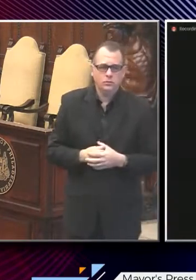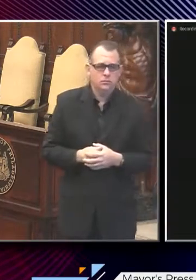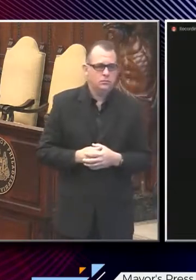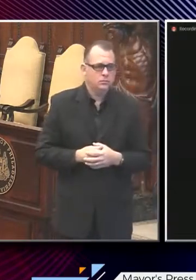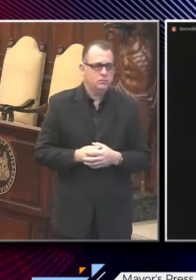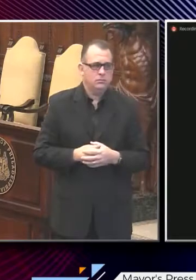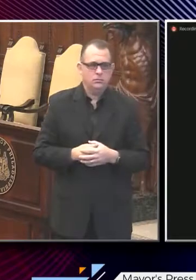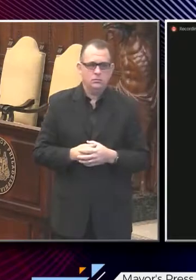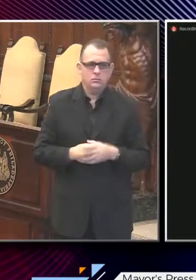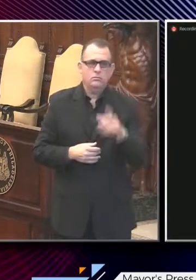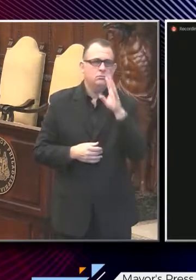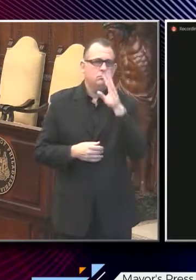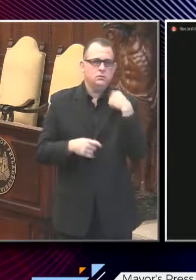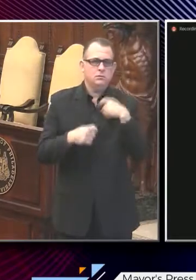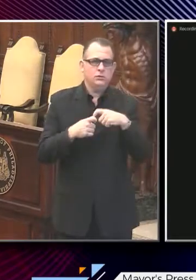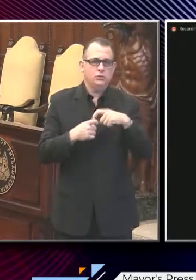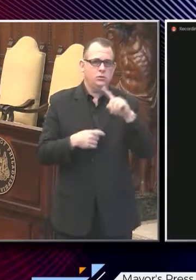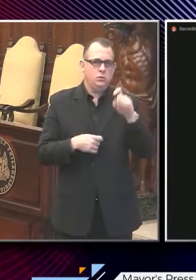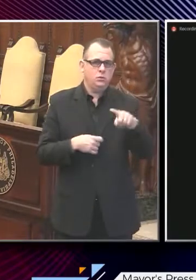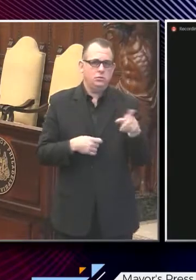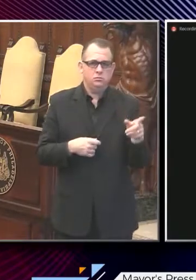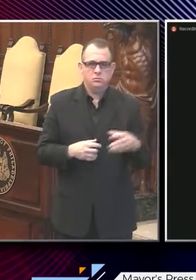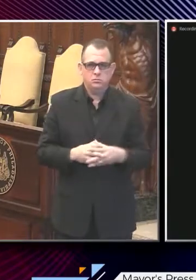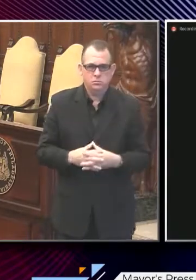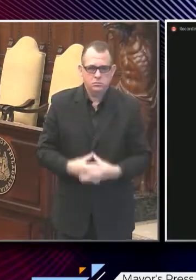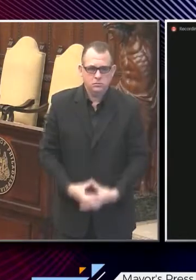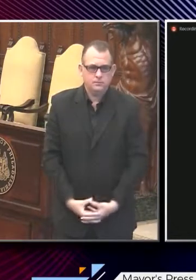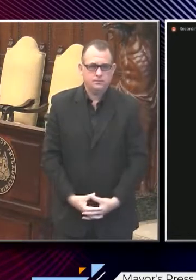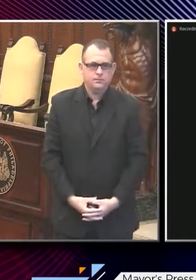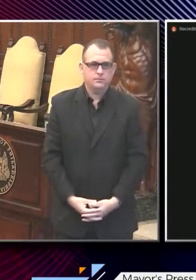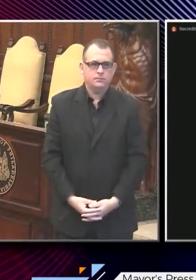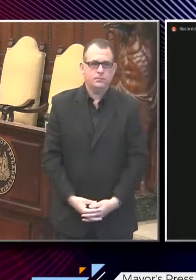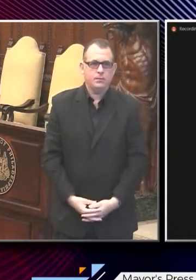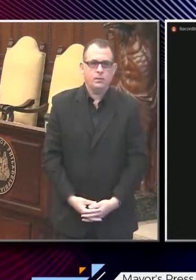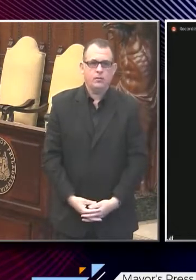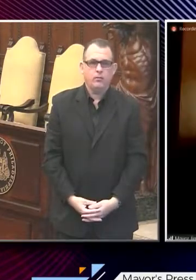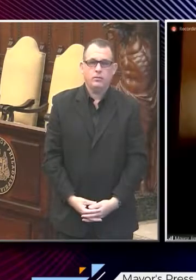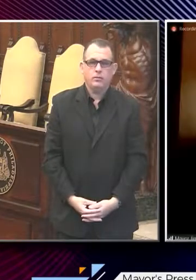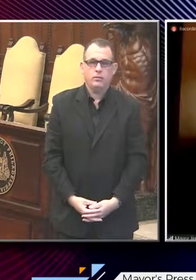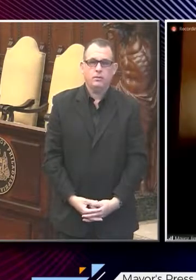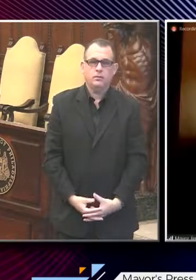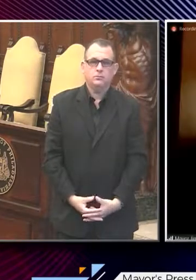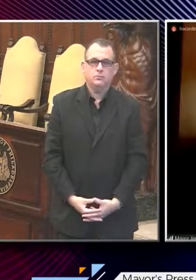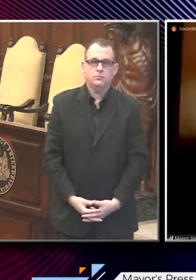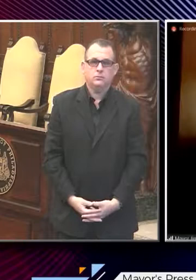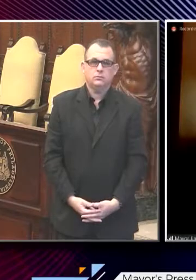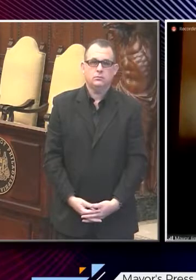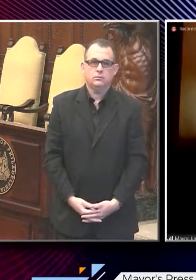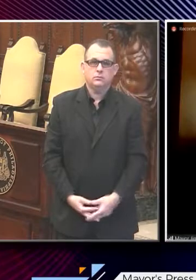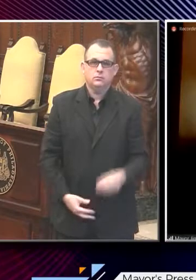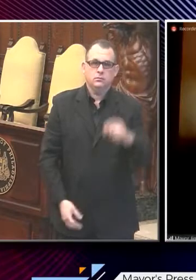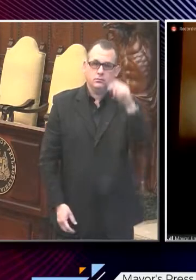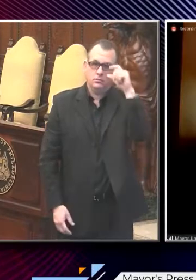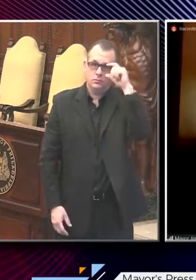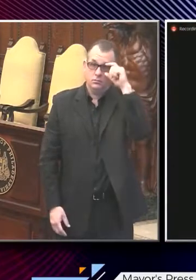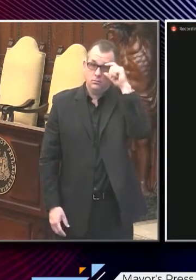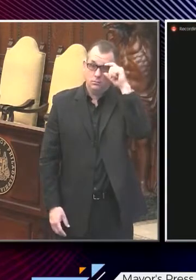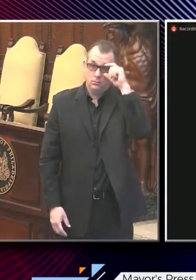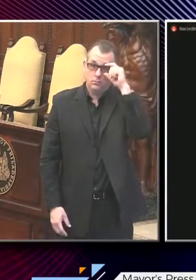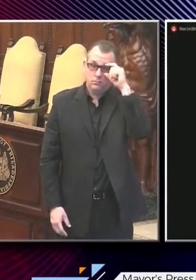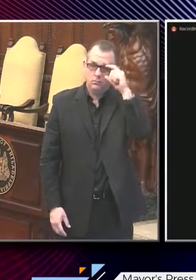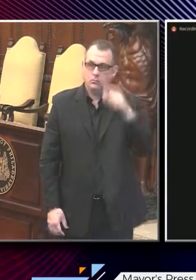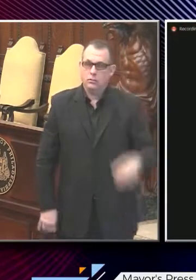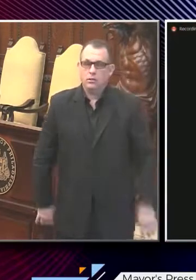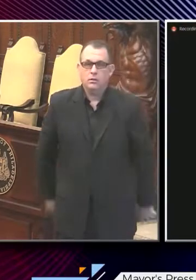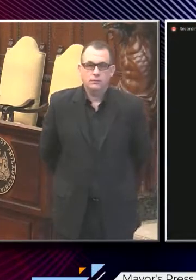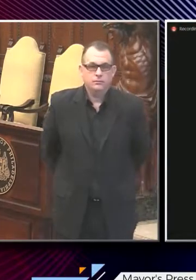La pregunta, muy buenos días. Hi, everyone. La pregunta es, Armando, siguiente. Para que todo el mundo esté claro, ¿Se va a